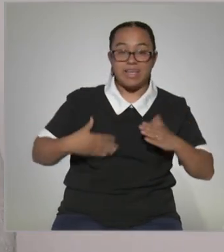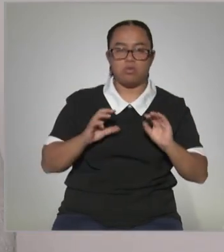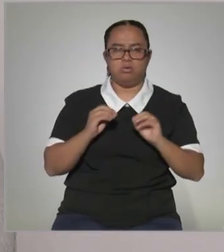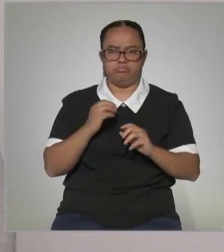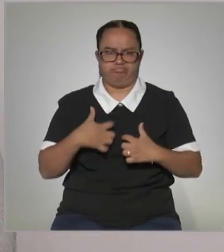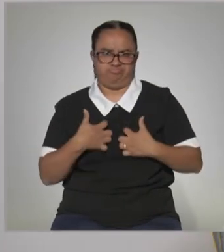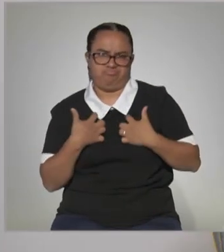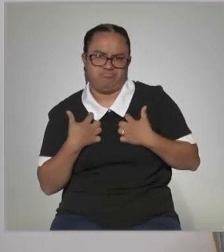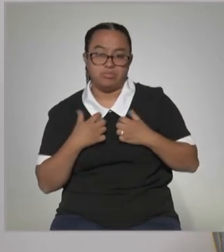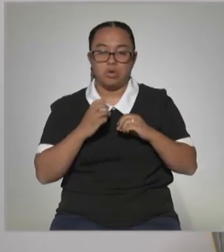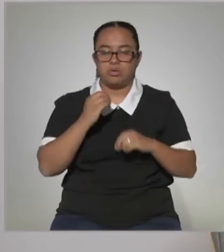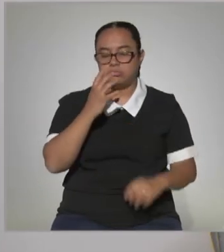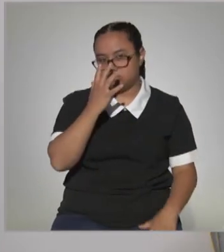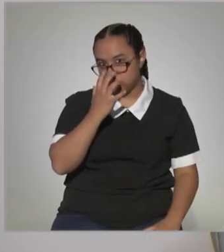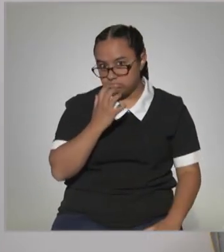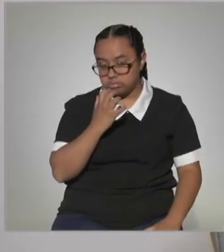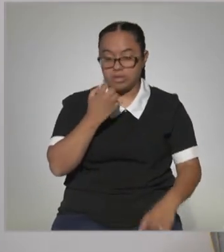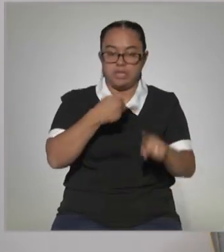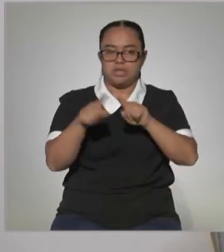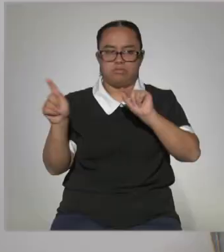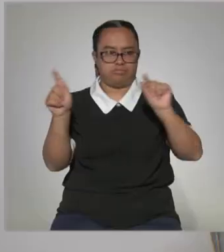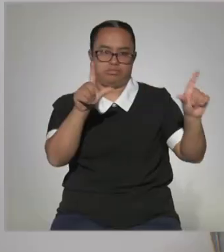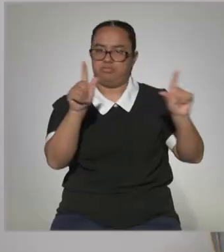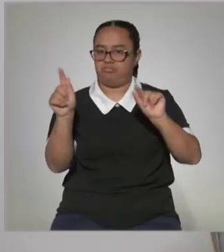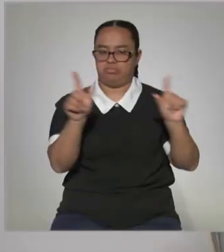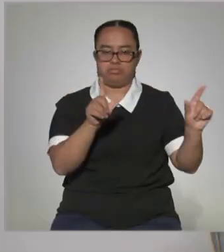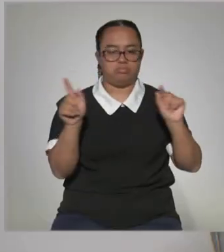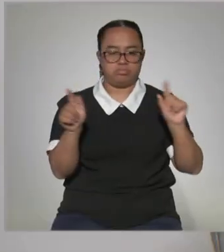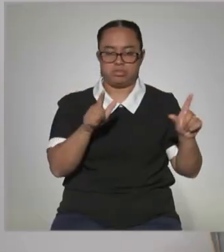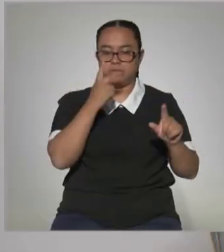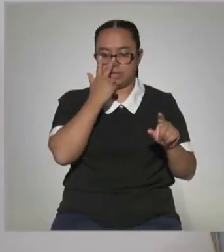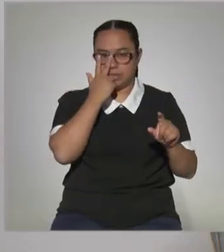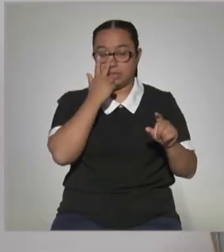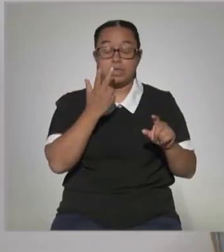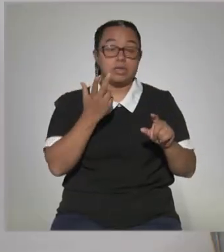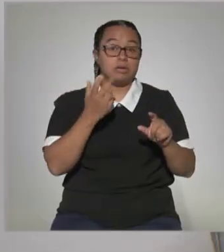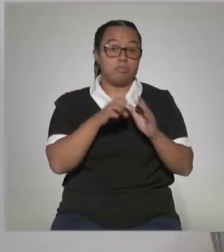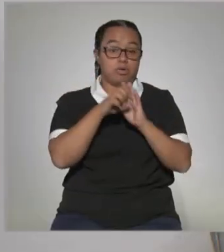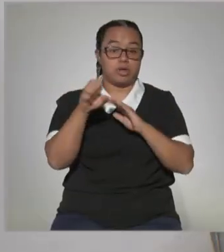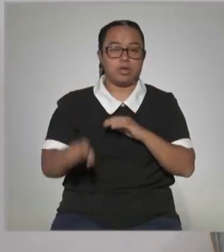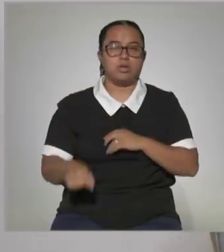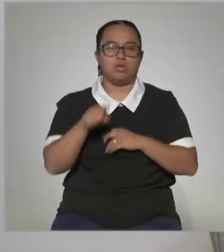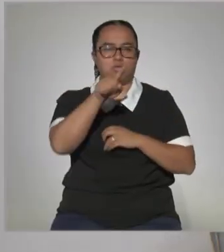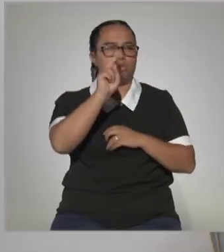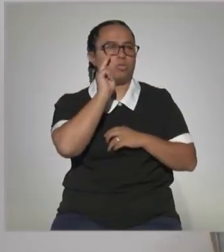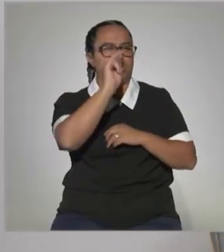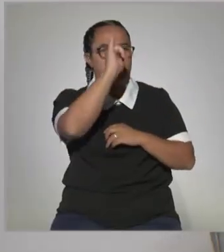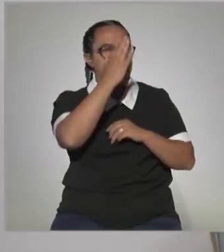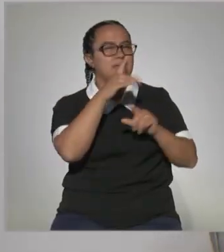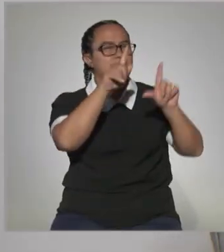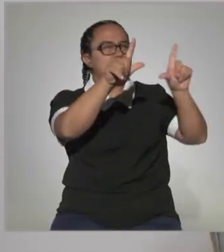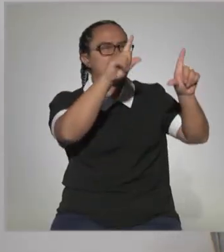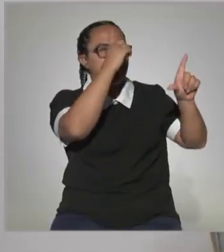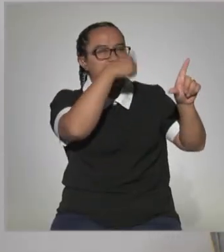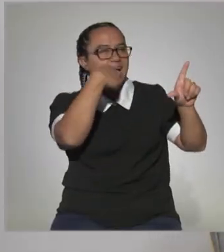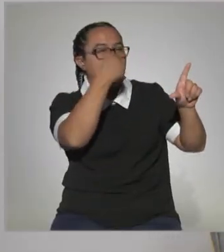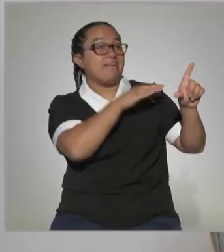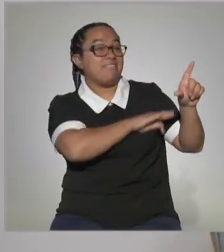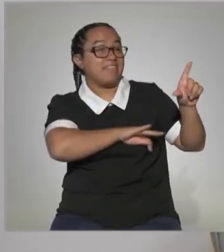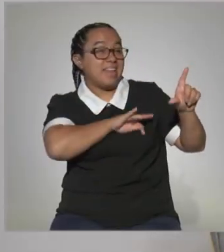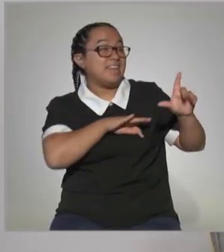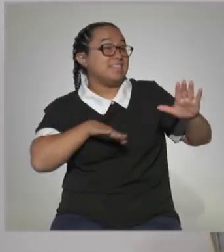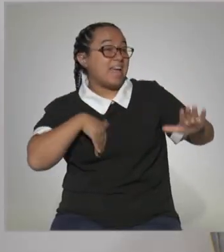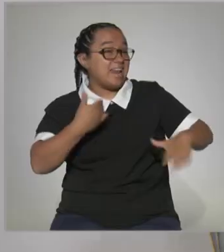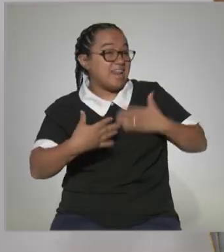molestos, tristes, etcétera. Y resulta, bueno, ya en otros, que cuando tú ves un priming con personas felices, alegres,